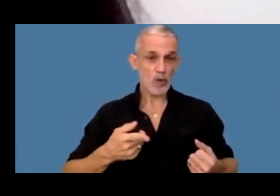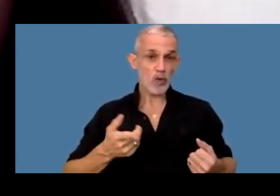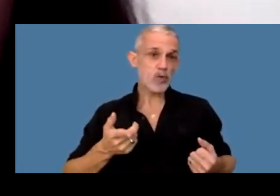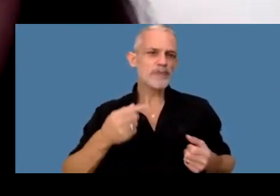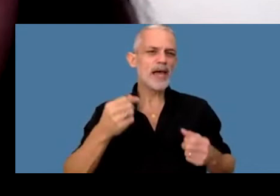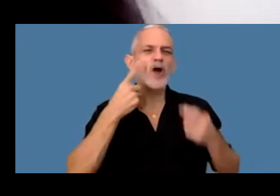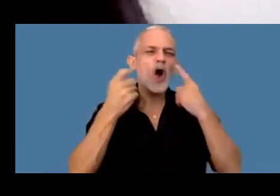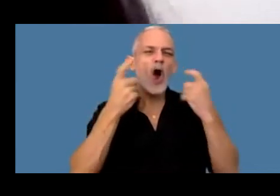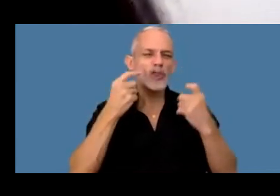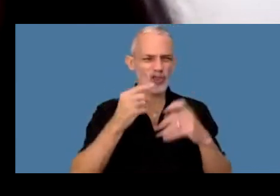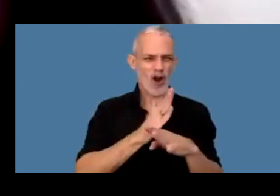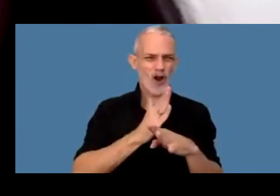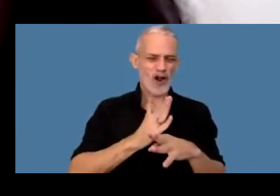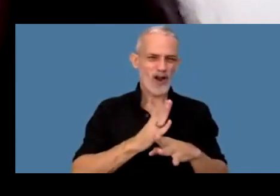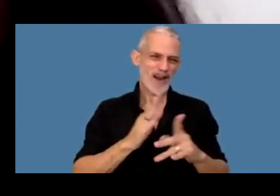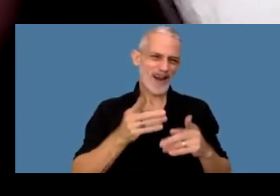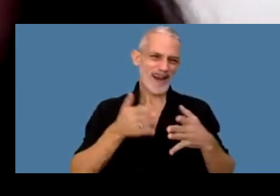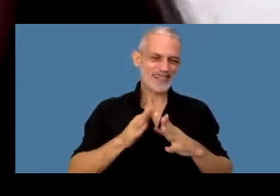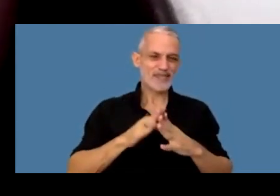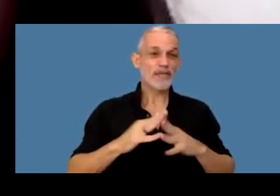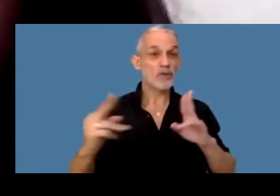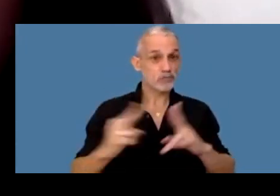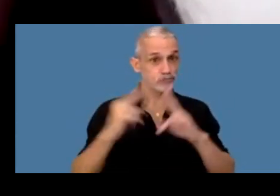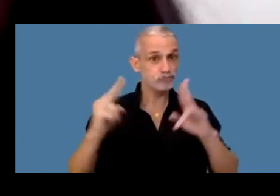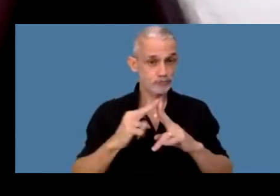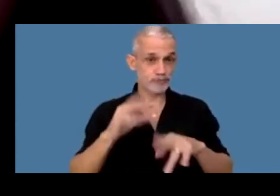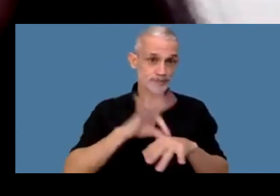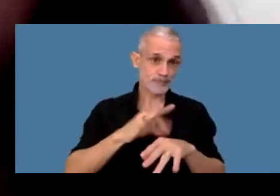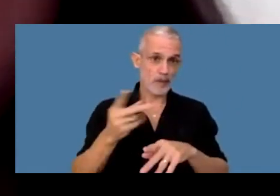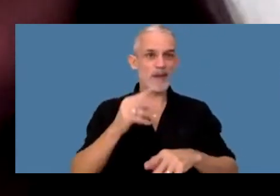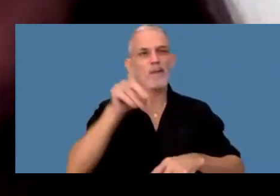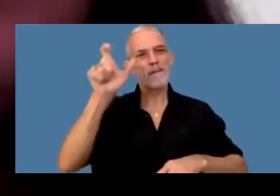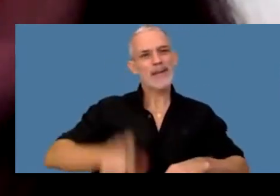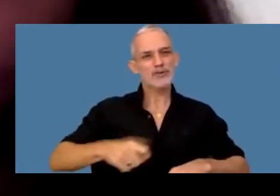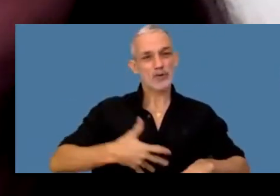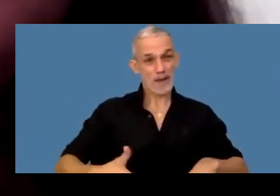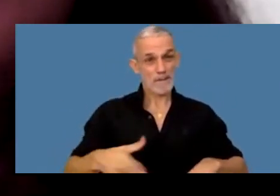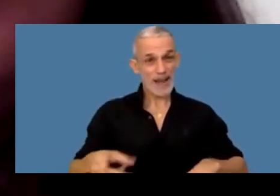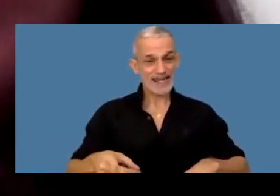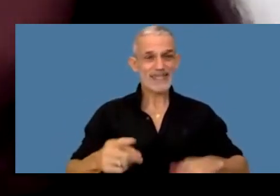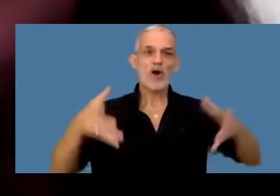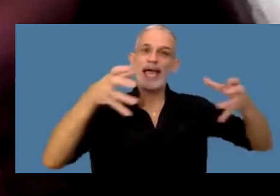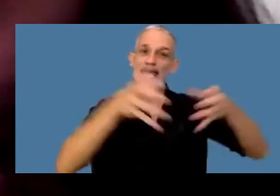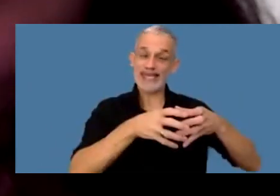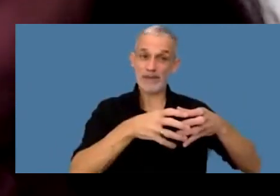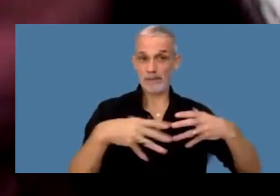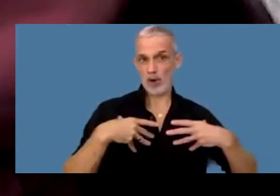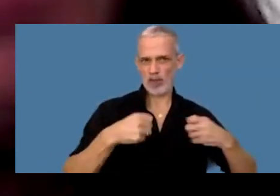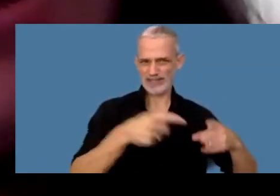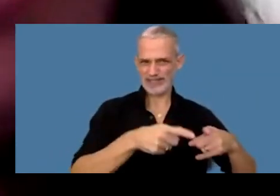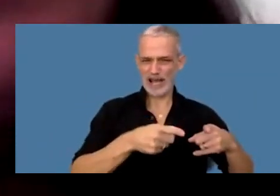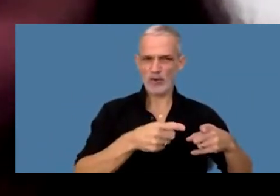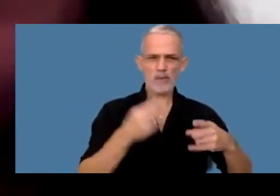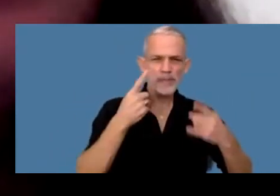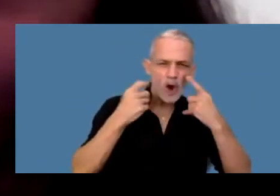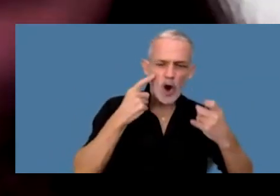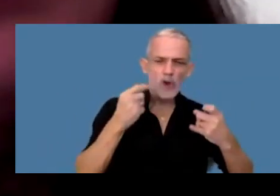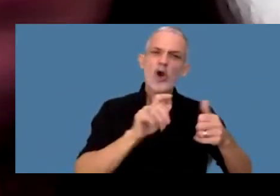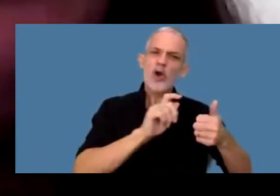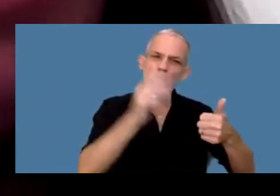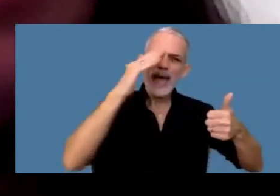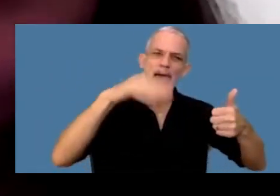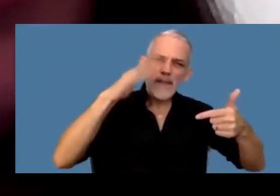de poder transitar un trabajo de parto por sus propios medios, ¿no? Cuando hablamos de fisiología, hablamos de la